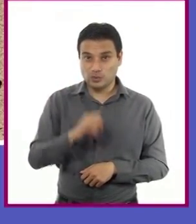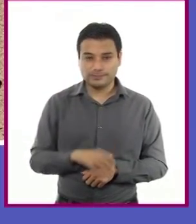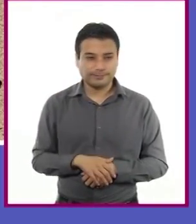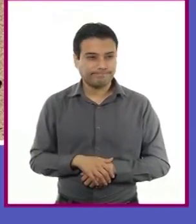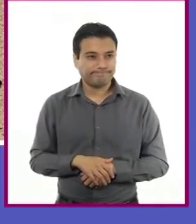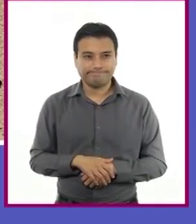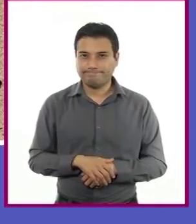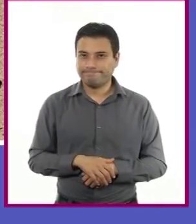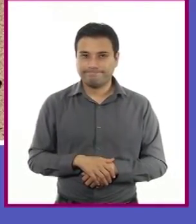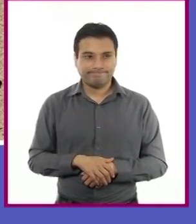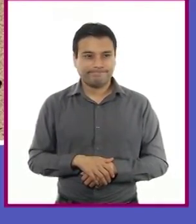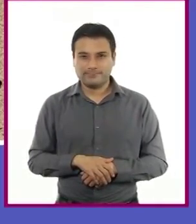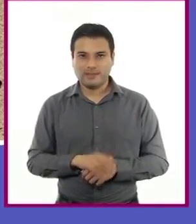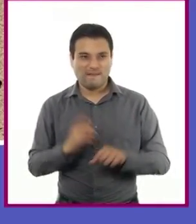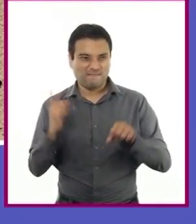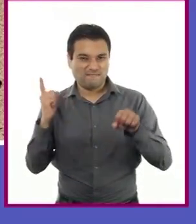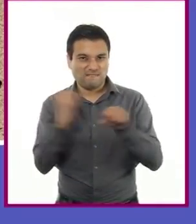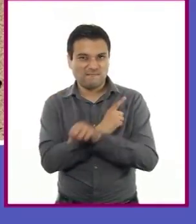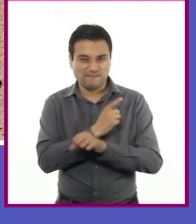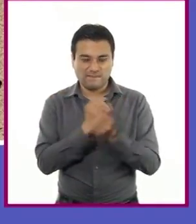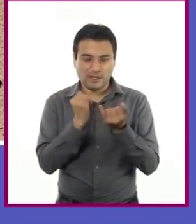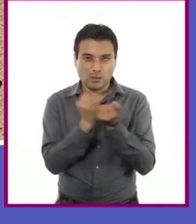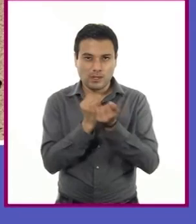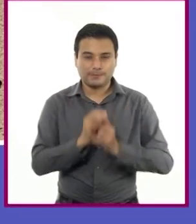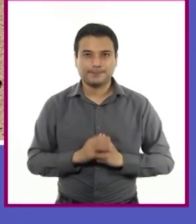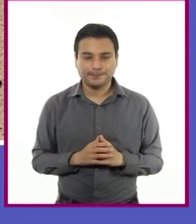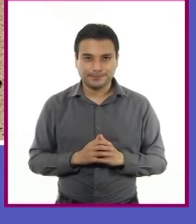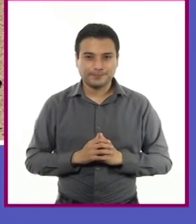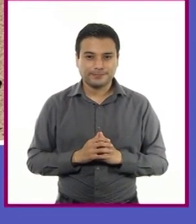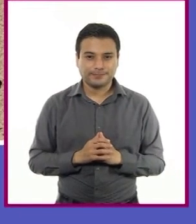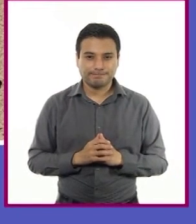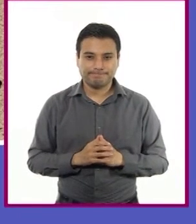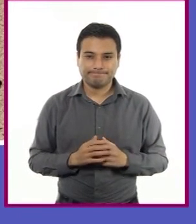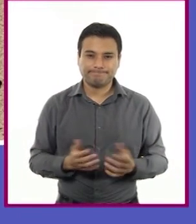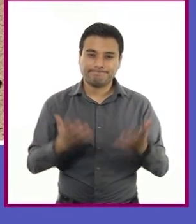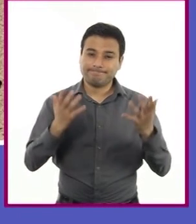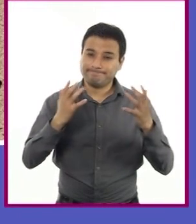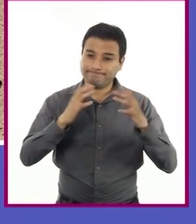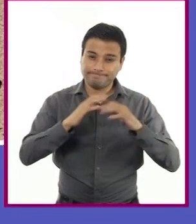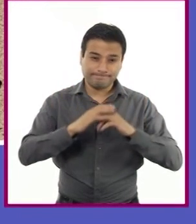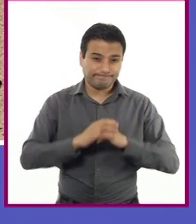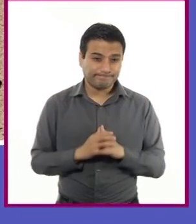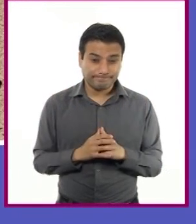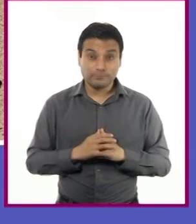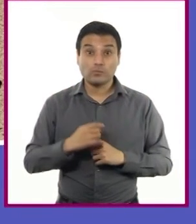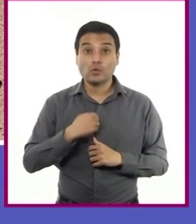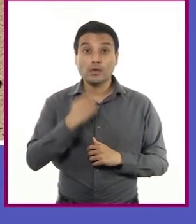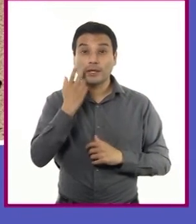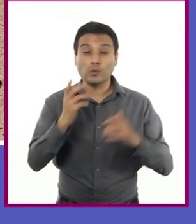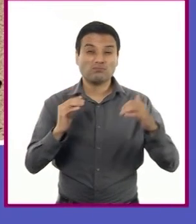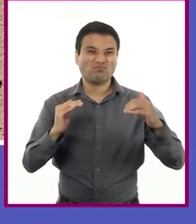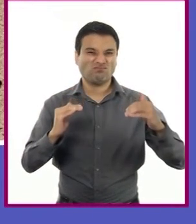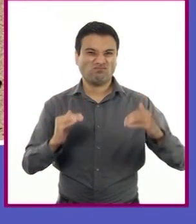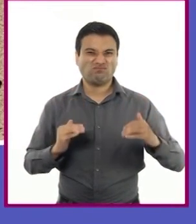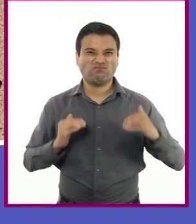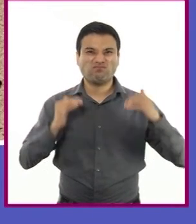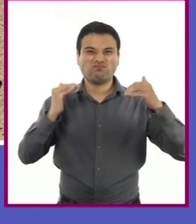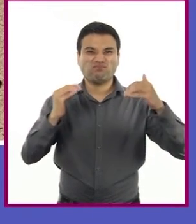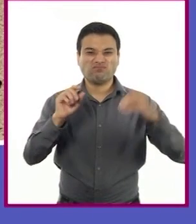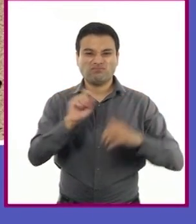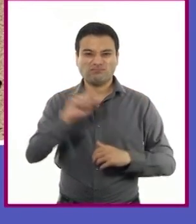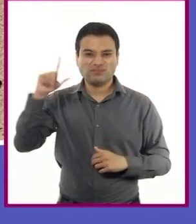la misma moneda. ¿Qué más me va en conseguir la ganancia de la gloria que espero? El goce con